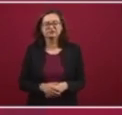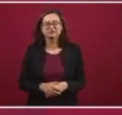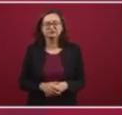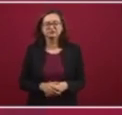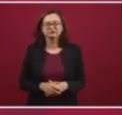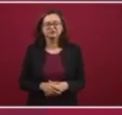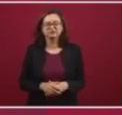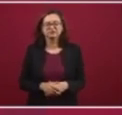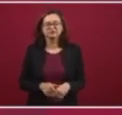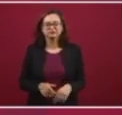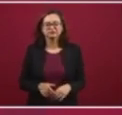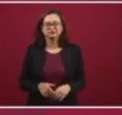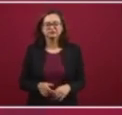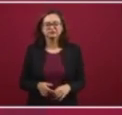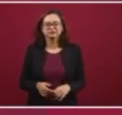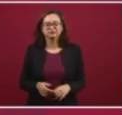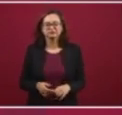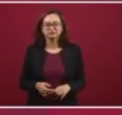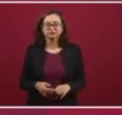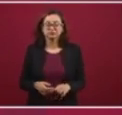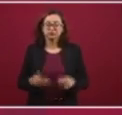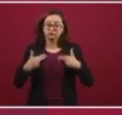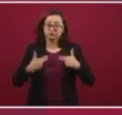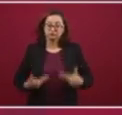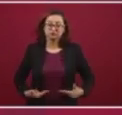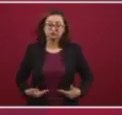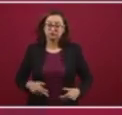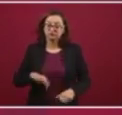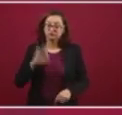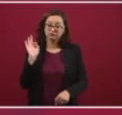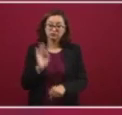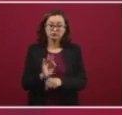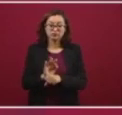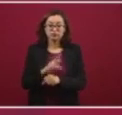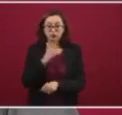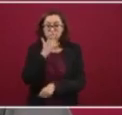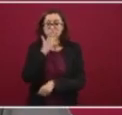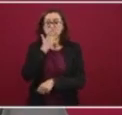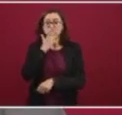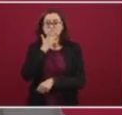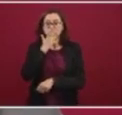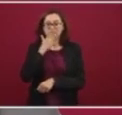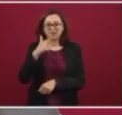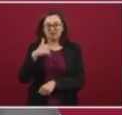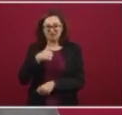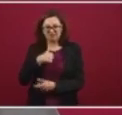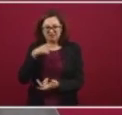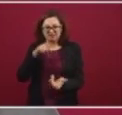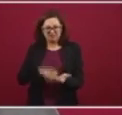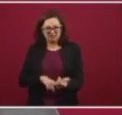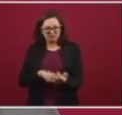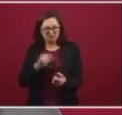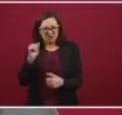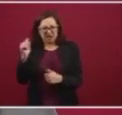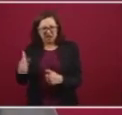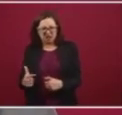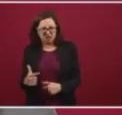Soy humanista, no le deseo mal a nadie,